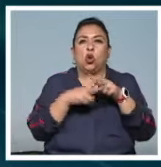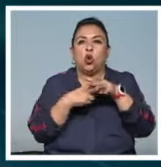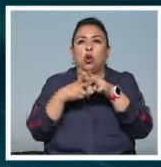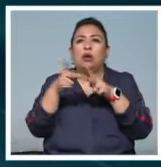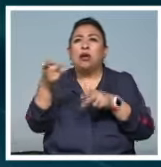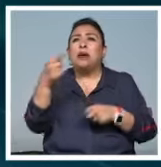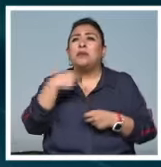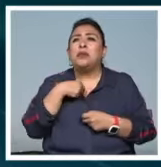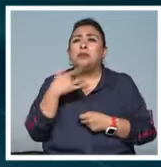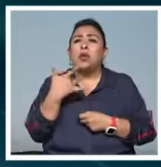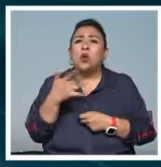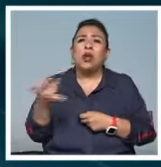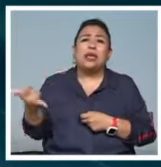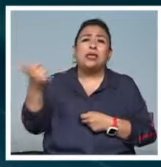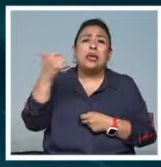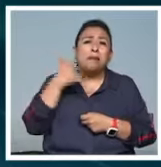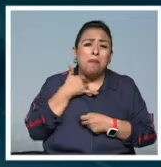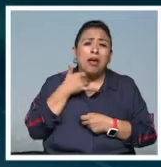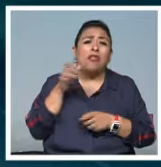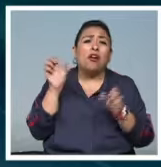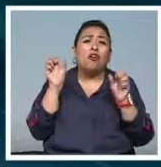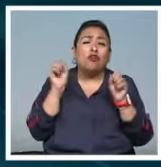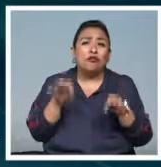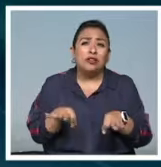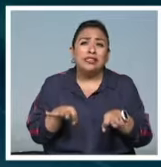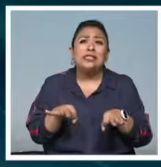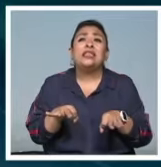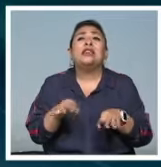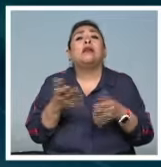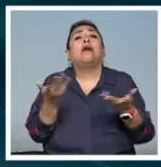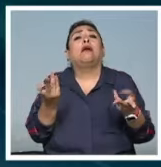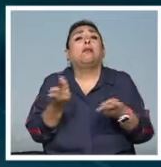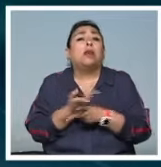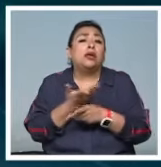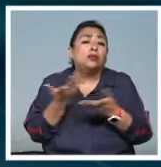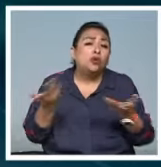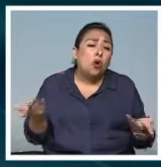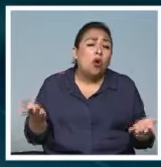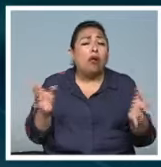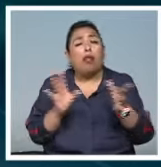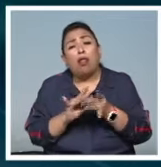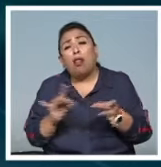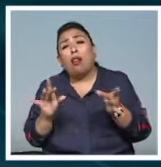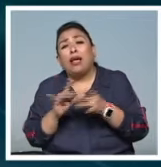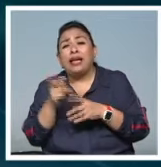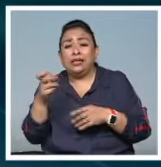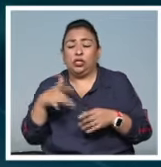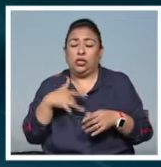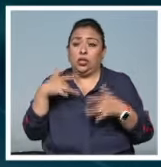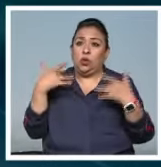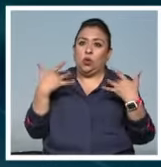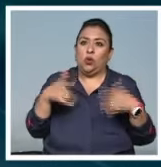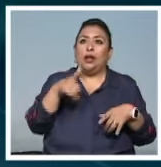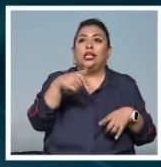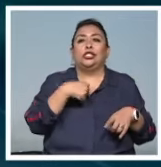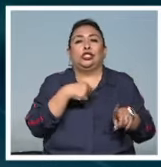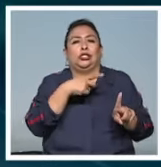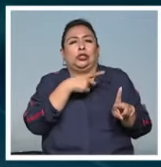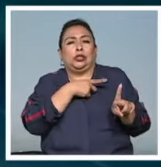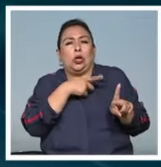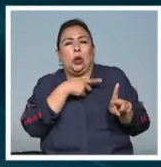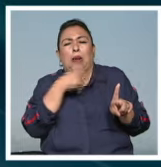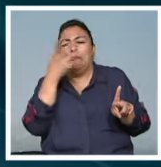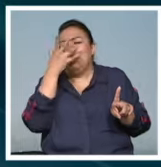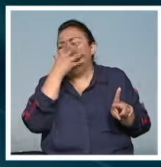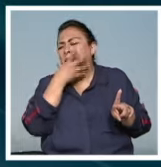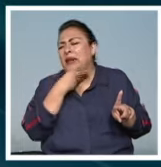fue la llamada al día siguiente de la oficina. Que qué había pasado y todo el rollo. Es un monólogo precioso